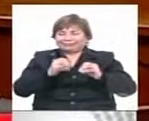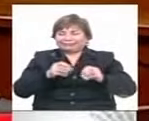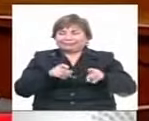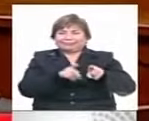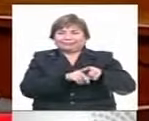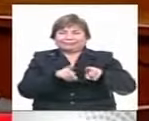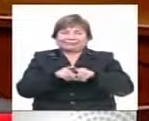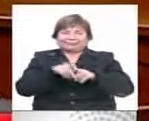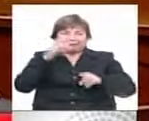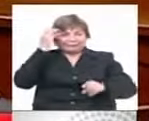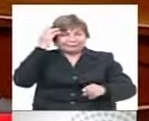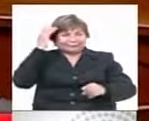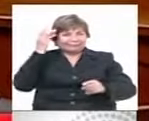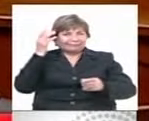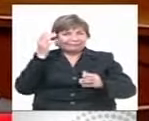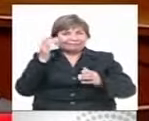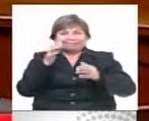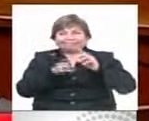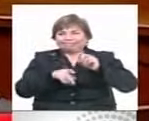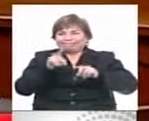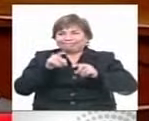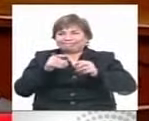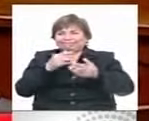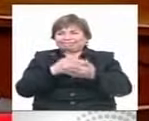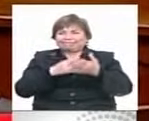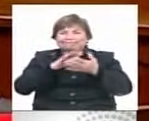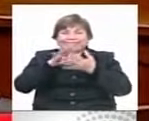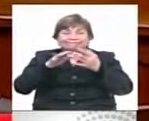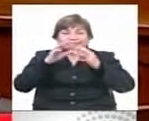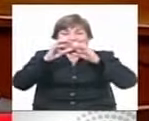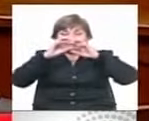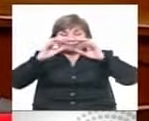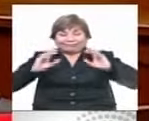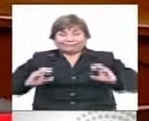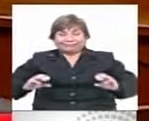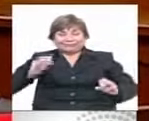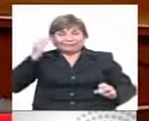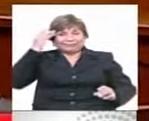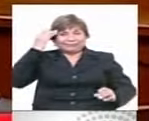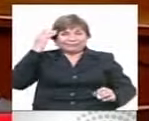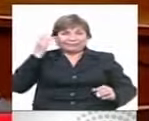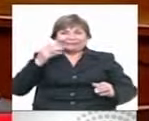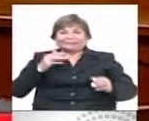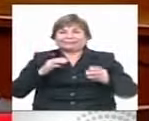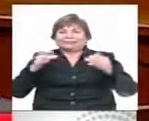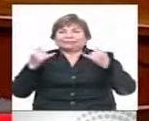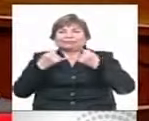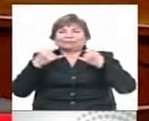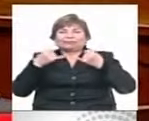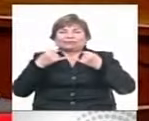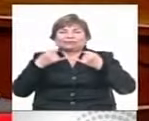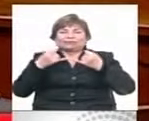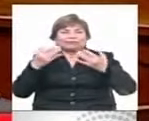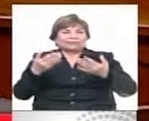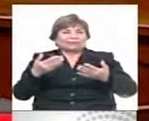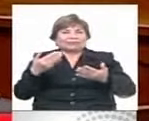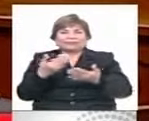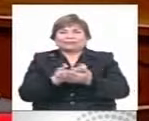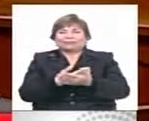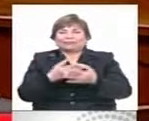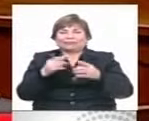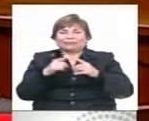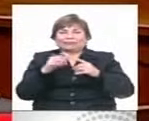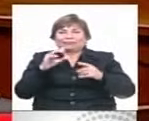la inteligencia artificial, el diseño de ciudades inteligentes, el Internet de las cosas y las tecnologías de la